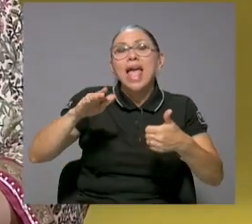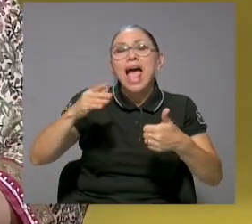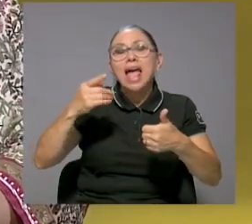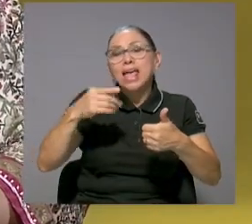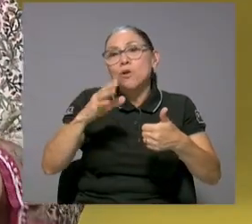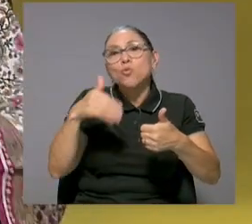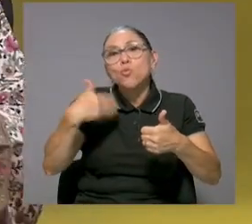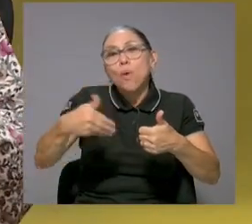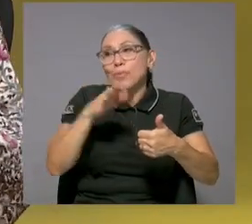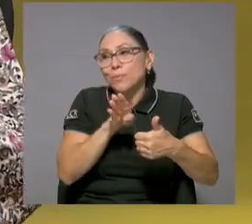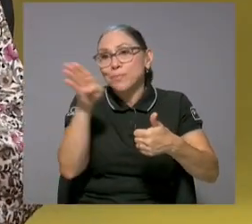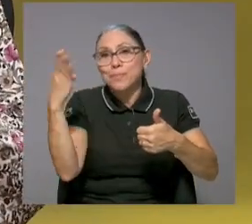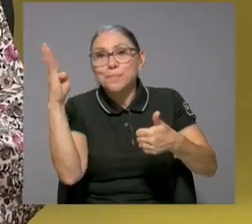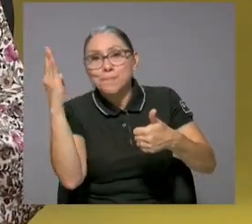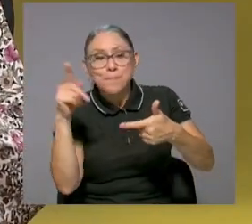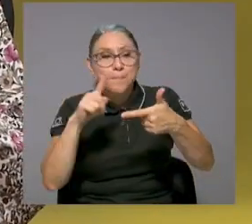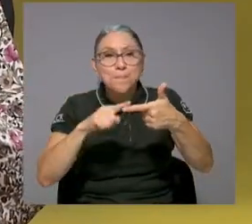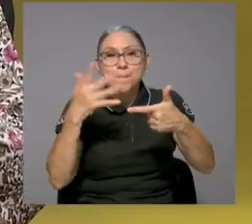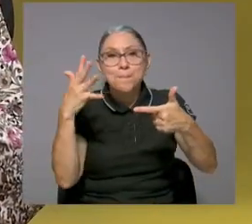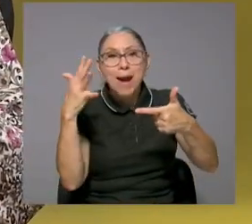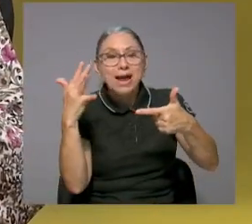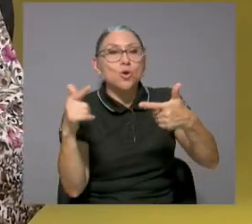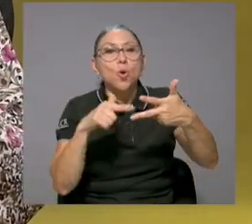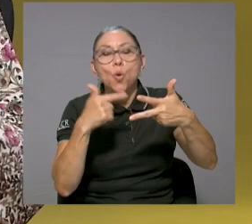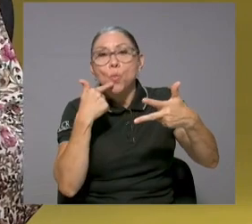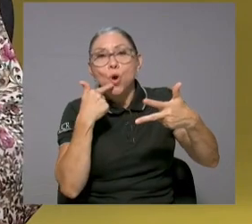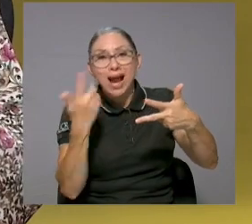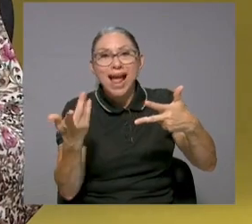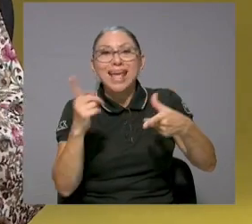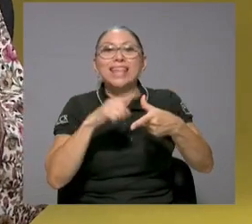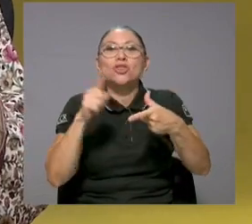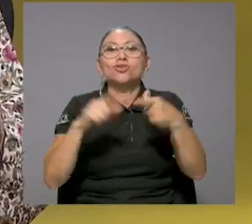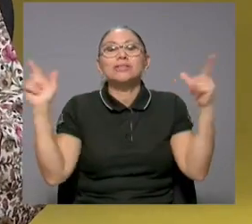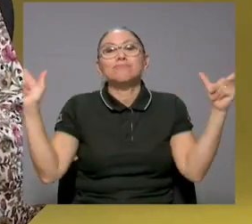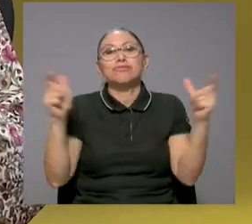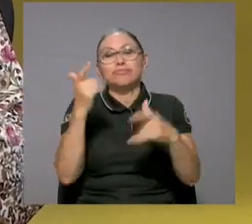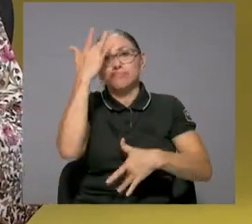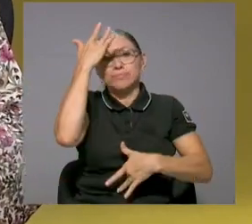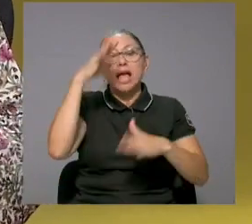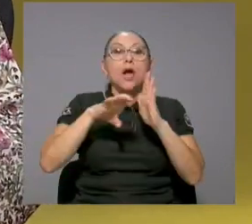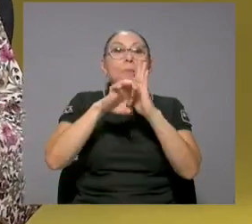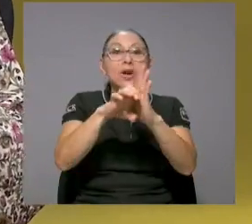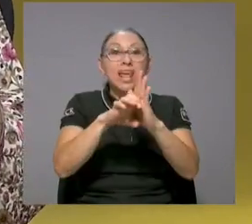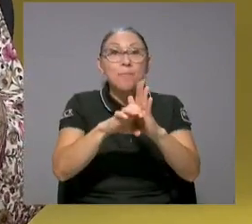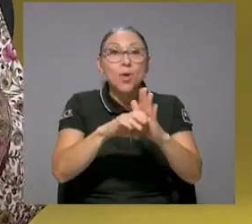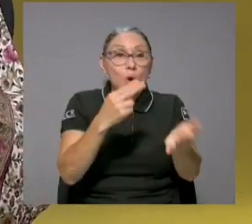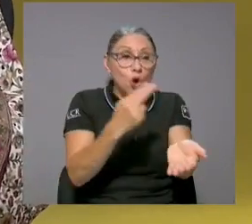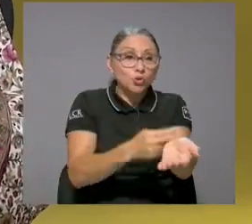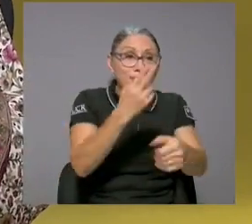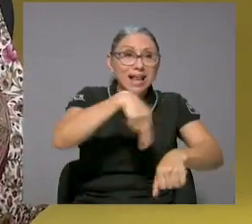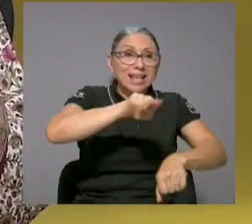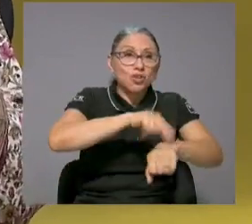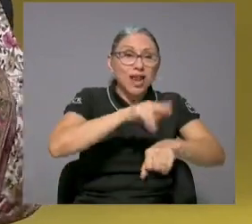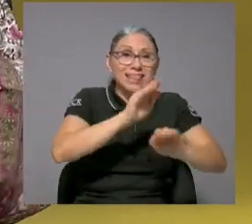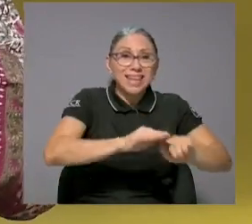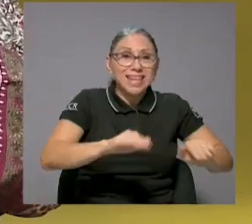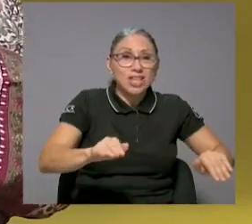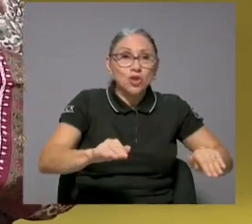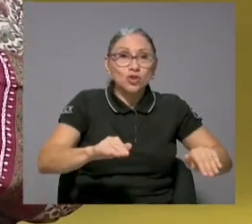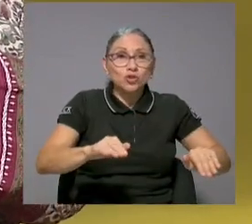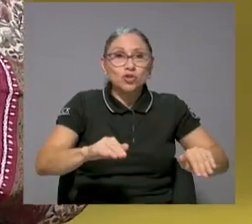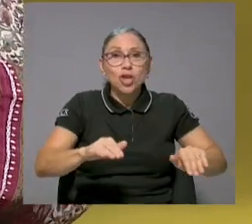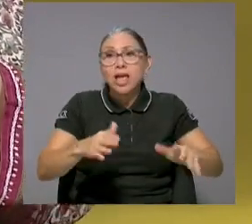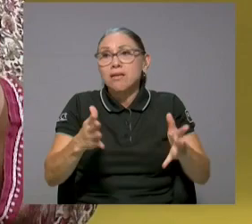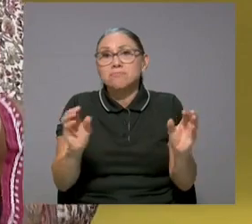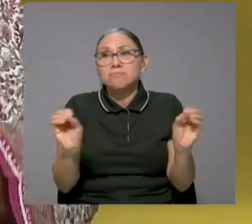se disminuyeran. Entonces, por ejemplo, empezamos a tener menos casos respiratorios en el Hospital Nacional de Niños, menos casos de diarreas, por mencionar algunas cosas. Bueno, parece